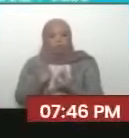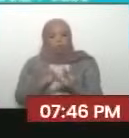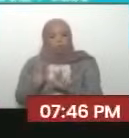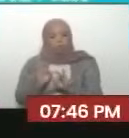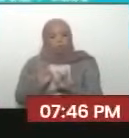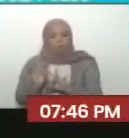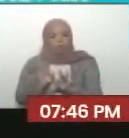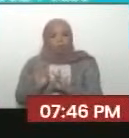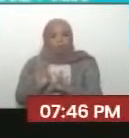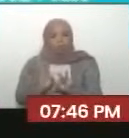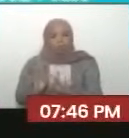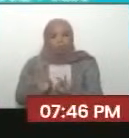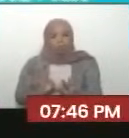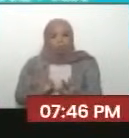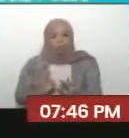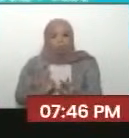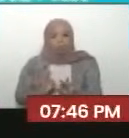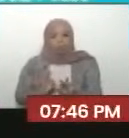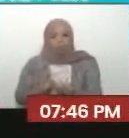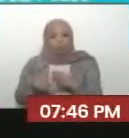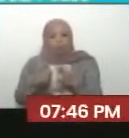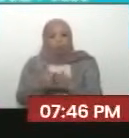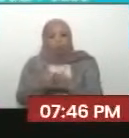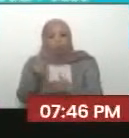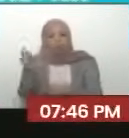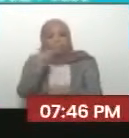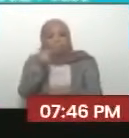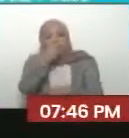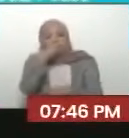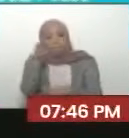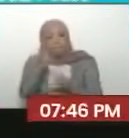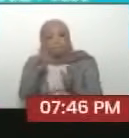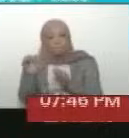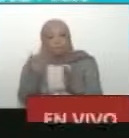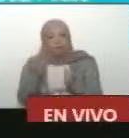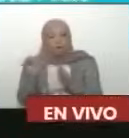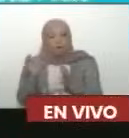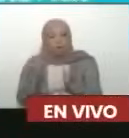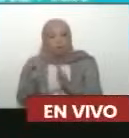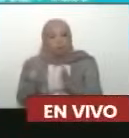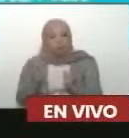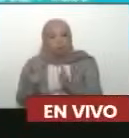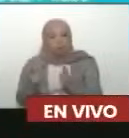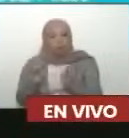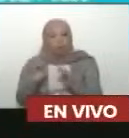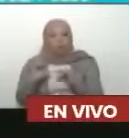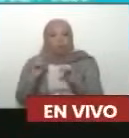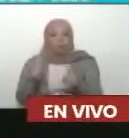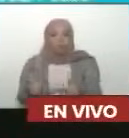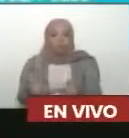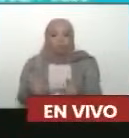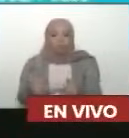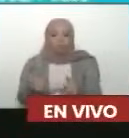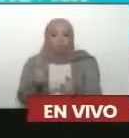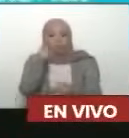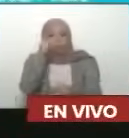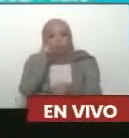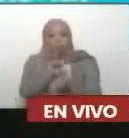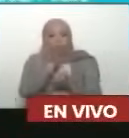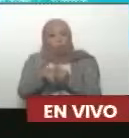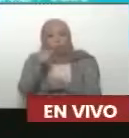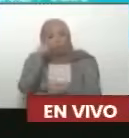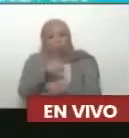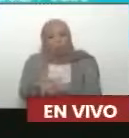preparamos. Y precisamente en el mes de marzo, cuando ya llegó la pandemia a